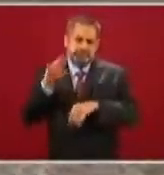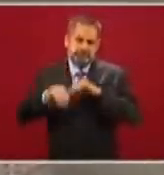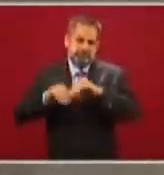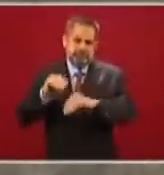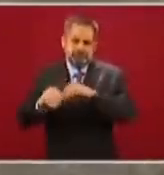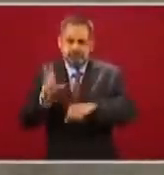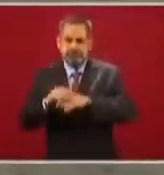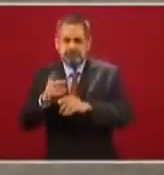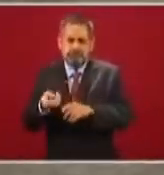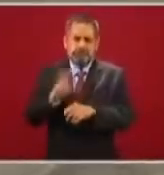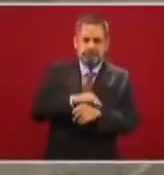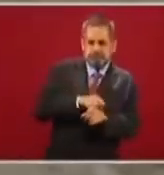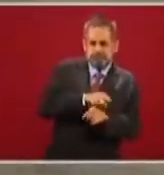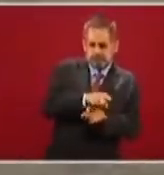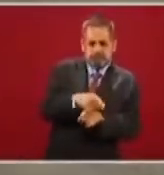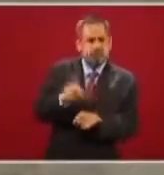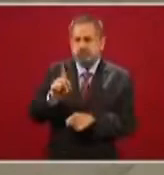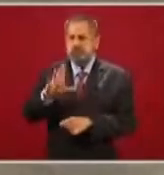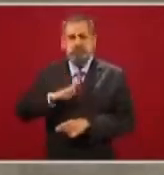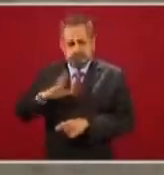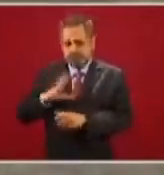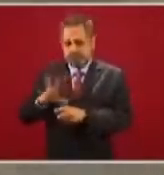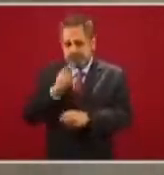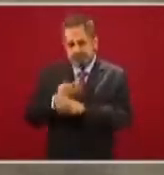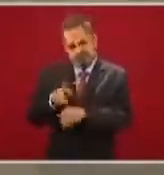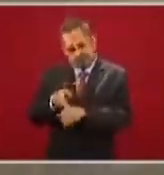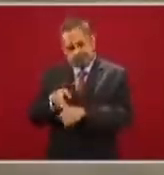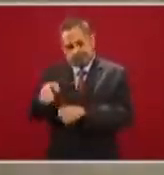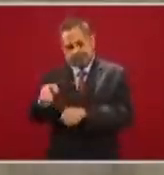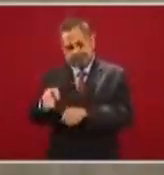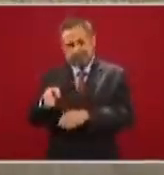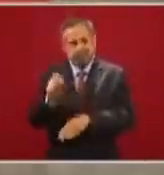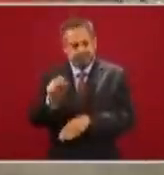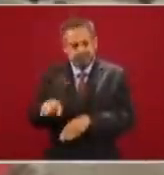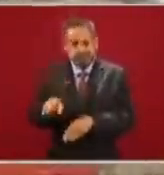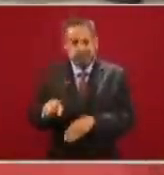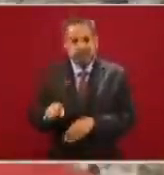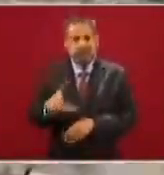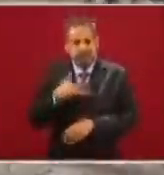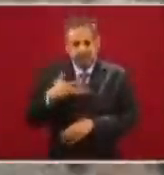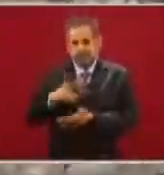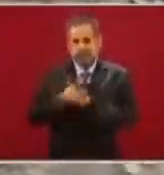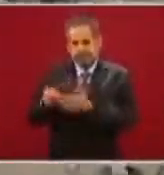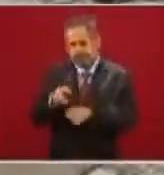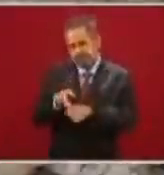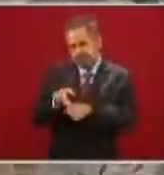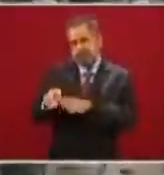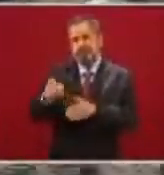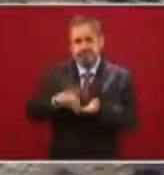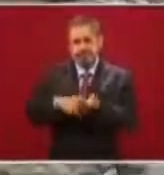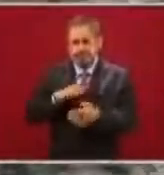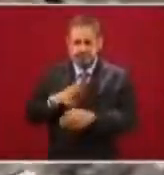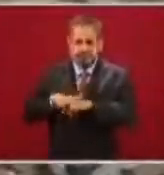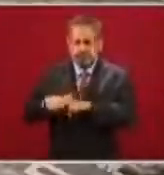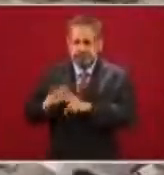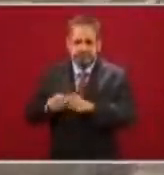de vía adicional, pero fundamentalmente va sobre el derecho de vía existente del